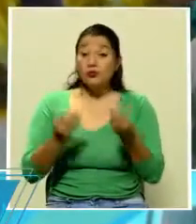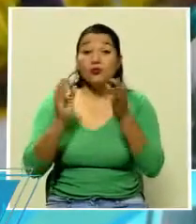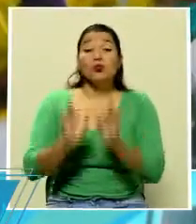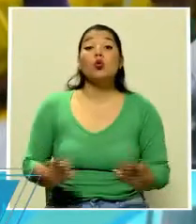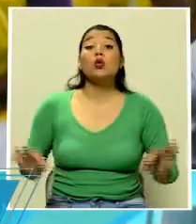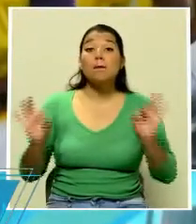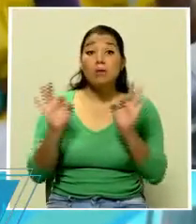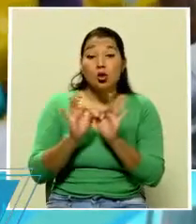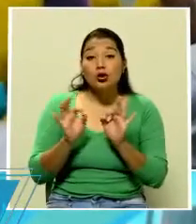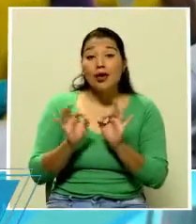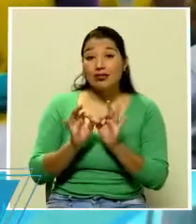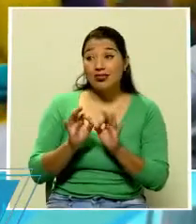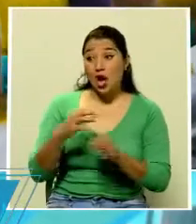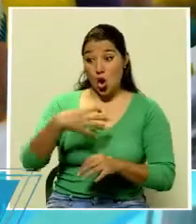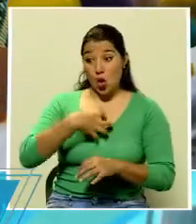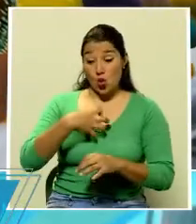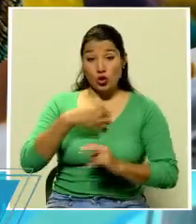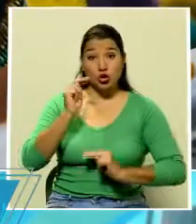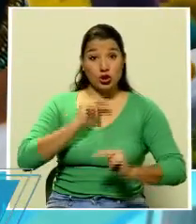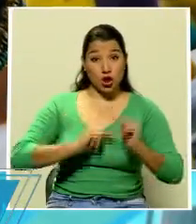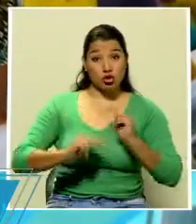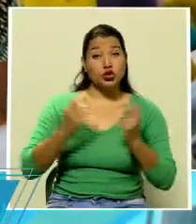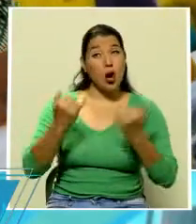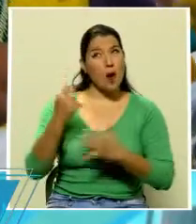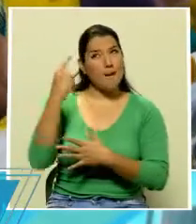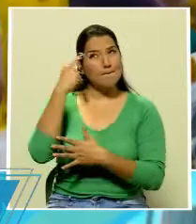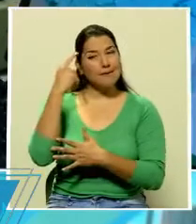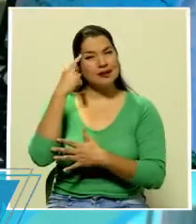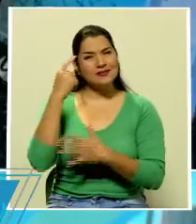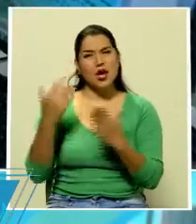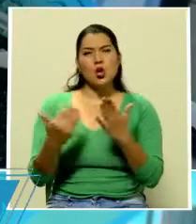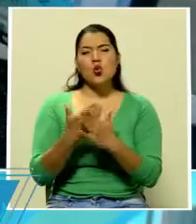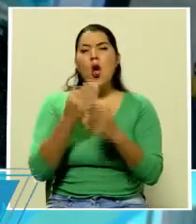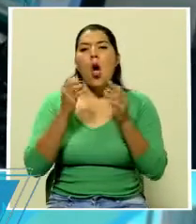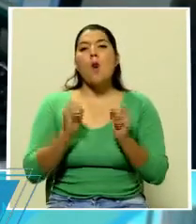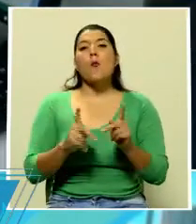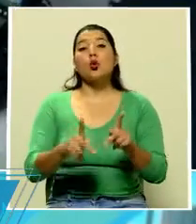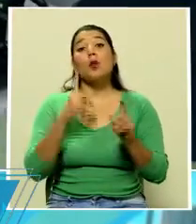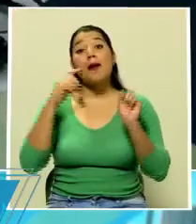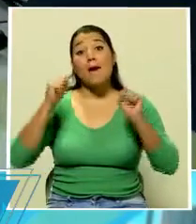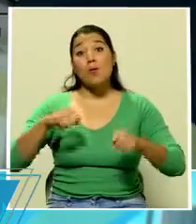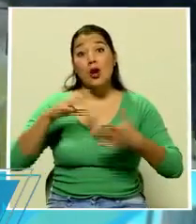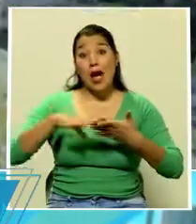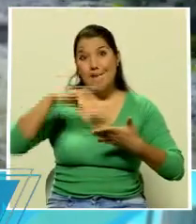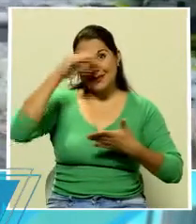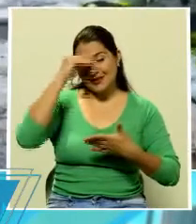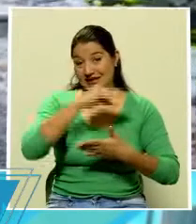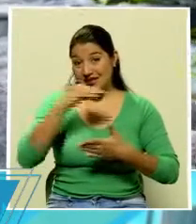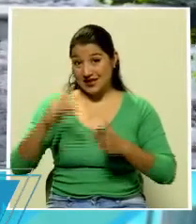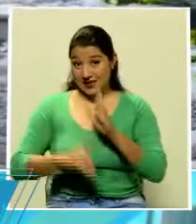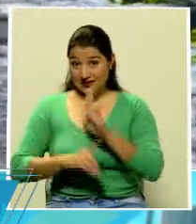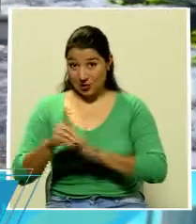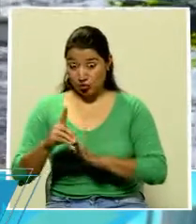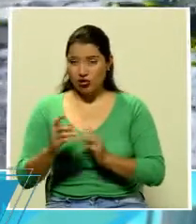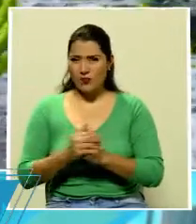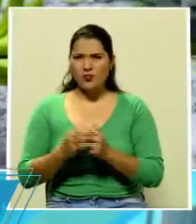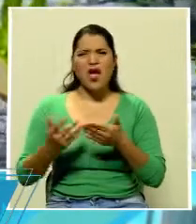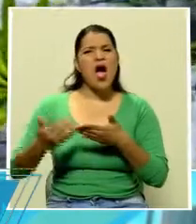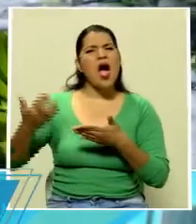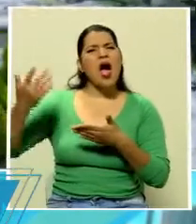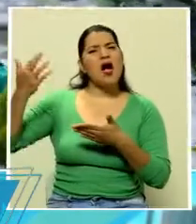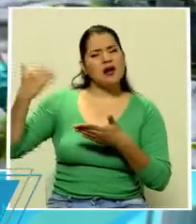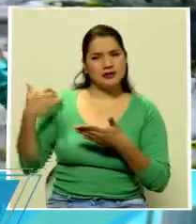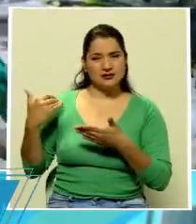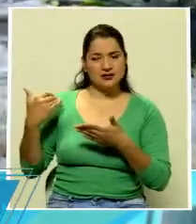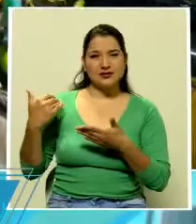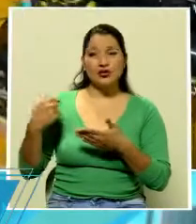que también los empleadores están contemplando nuevas oportunidades para aprender y para desarrollarse. Hace algunos años o hace algún